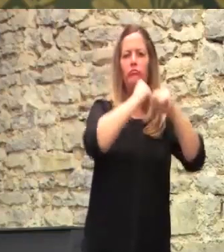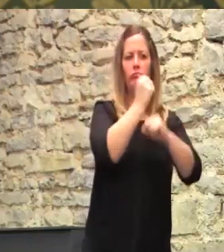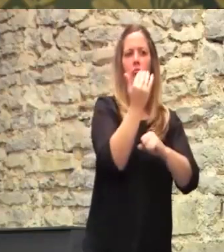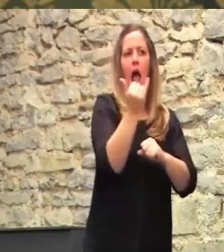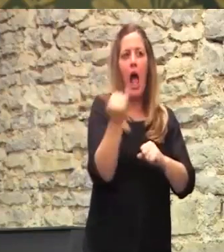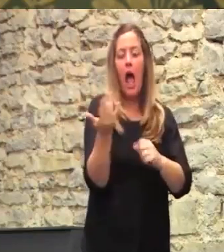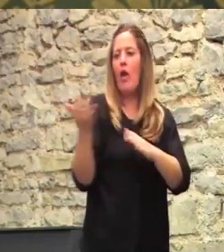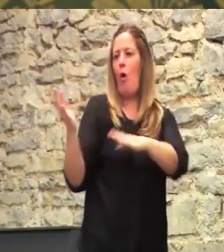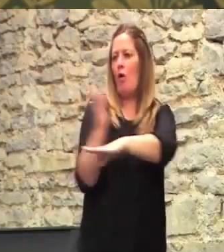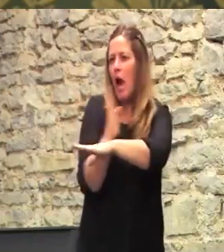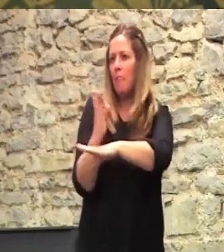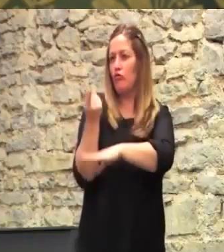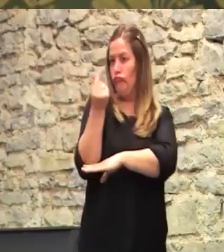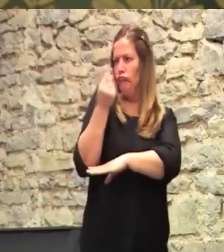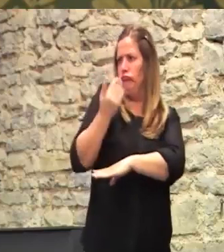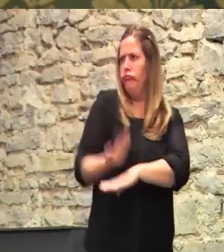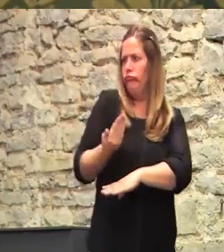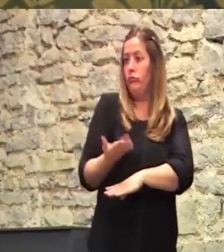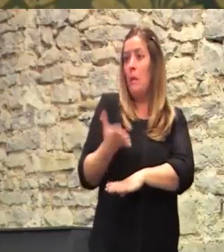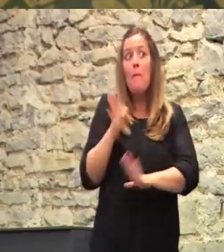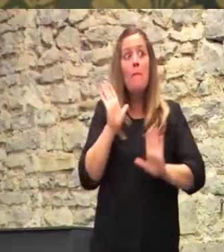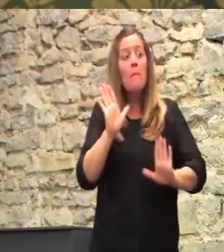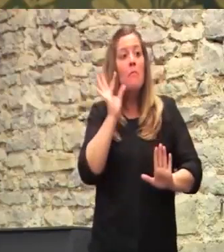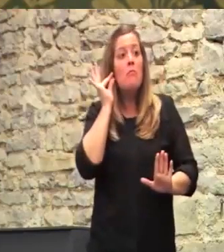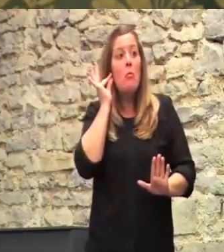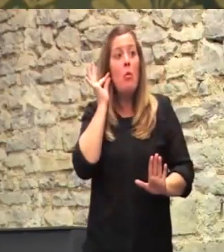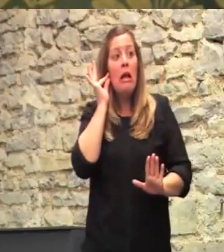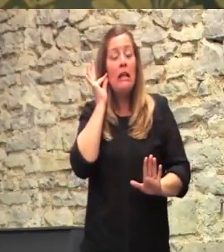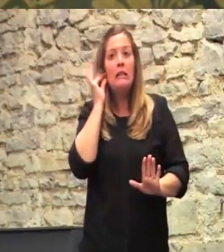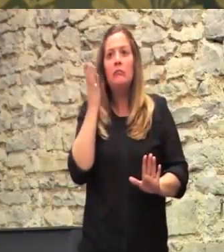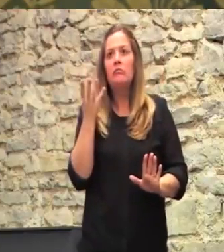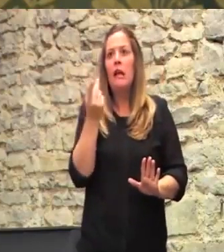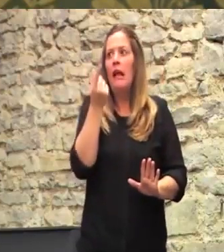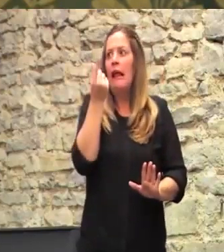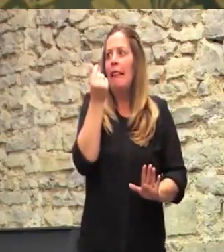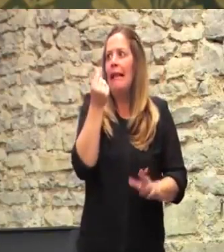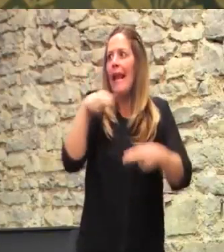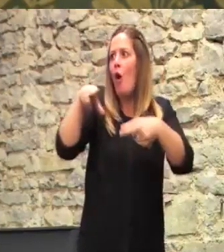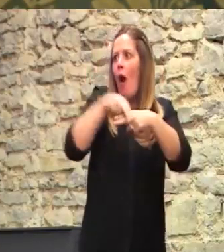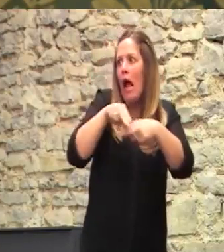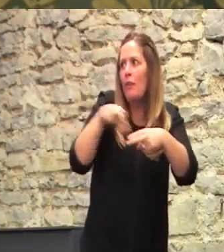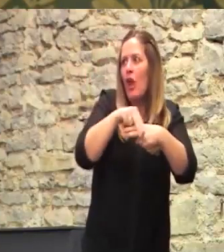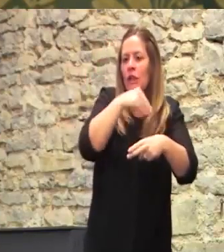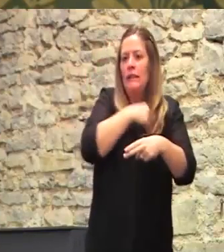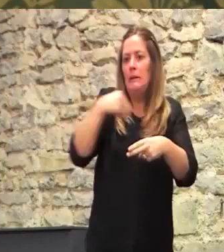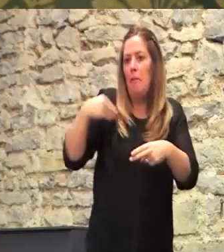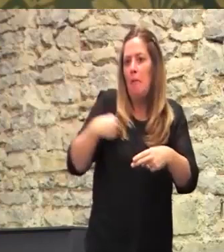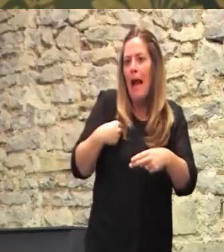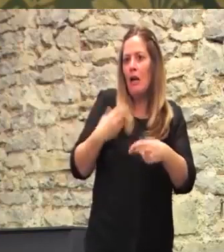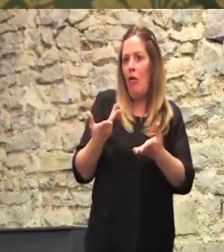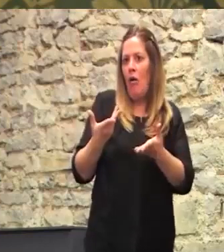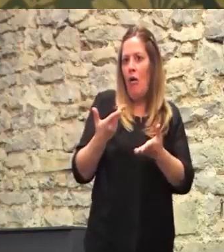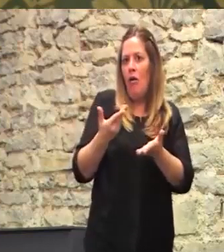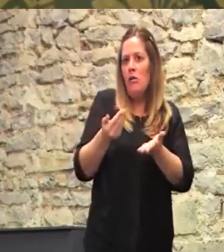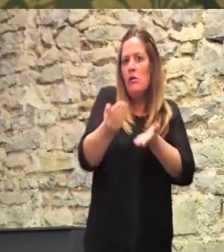que no tenían la menor idea de dónde estaban las acciones de todo eso que tenían por ejemplo